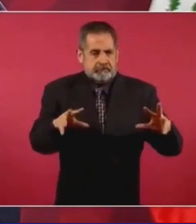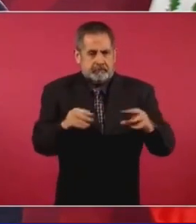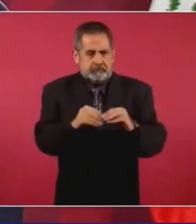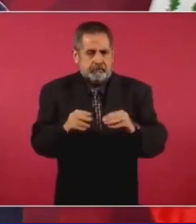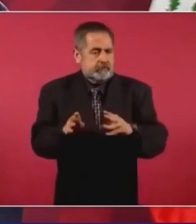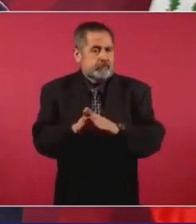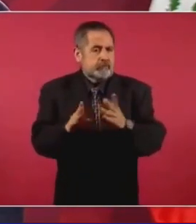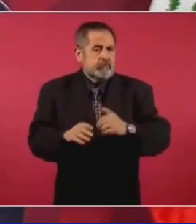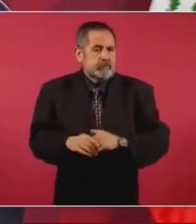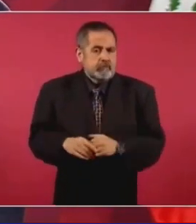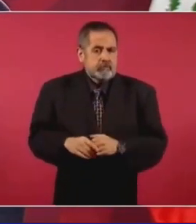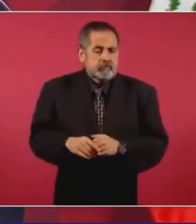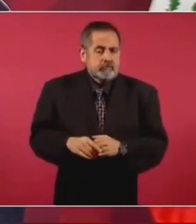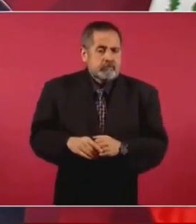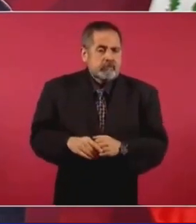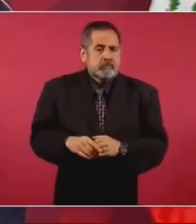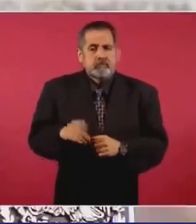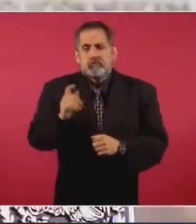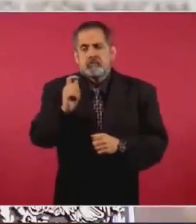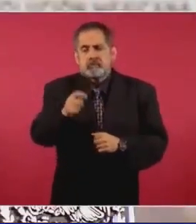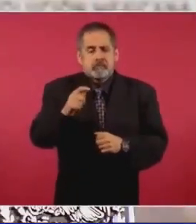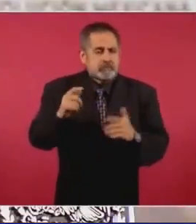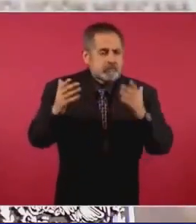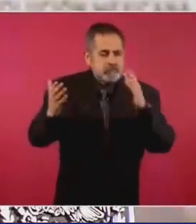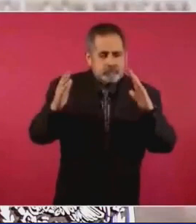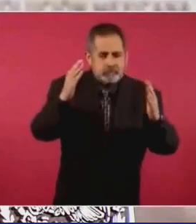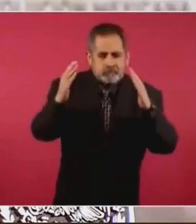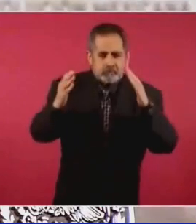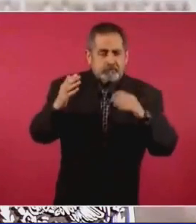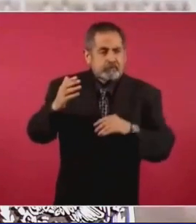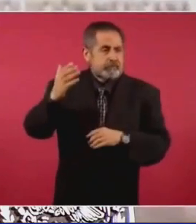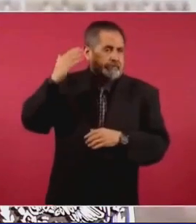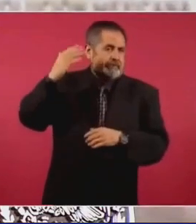y que lo comparen con la inflación